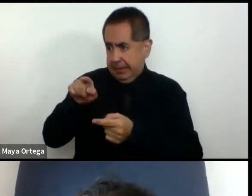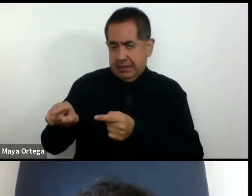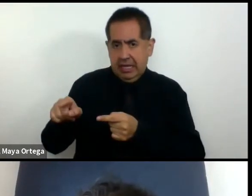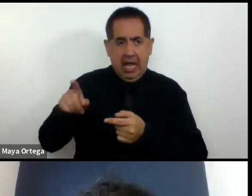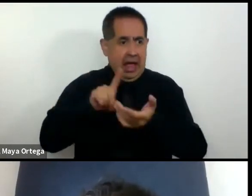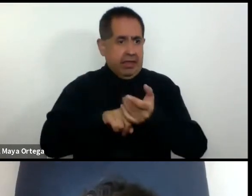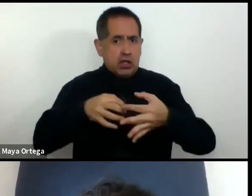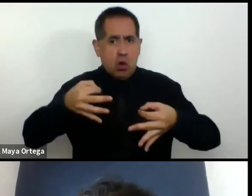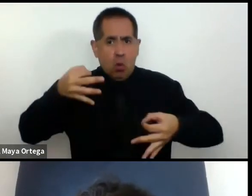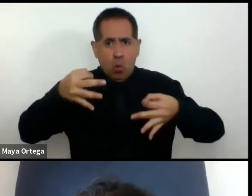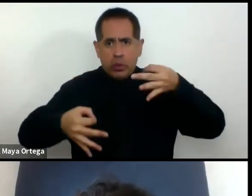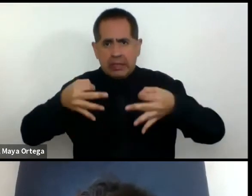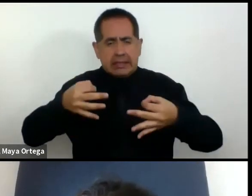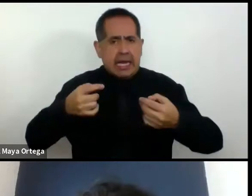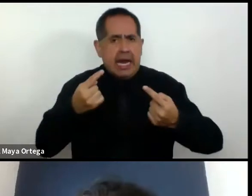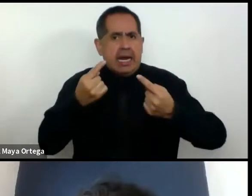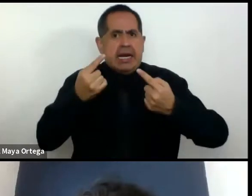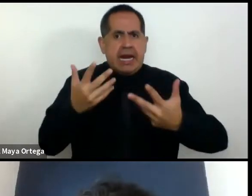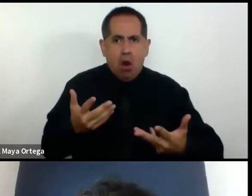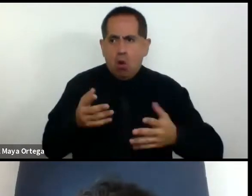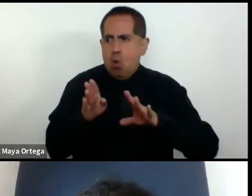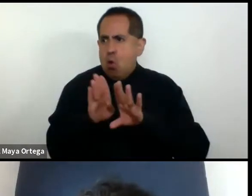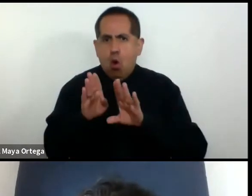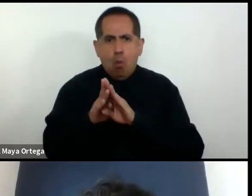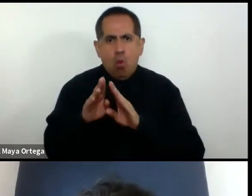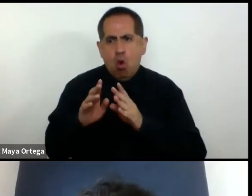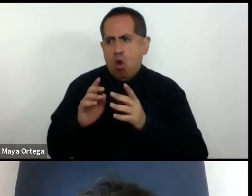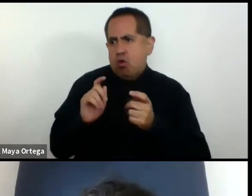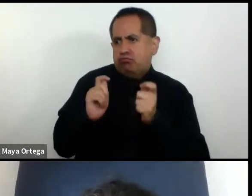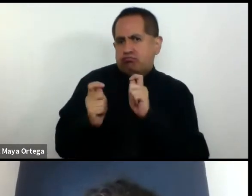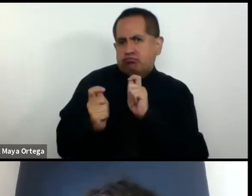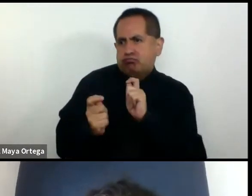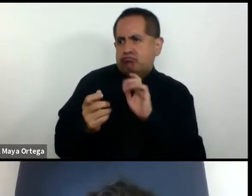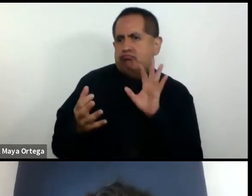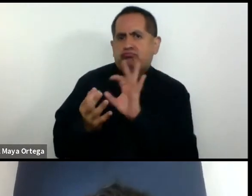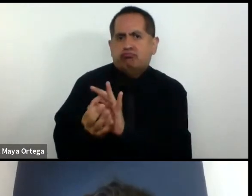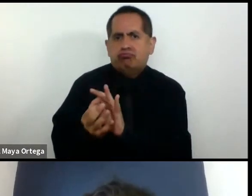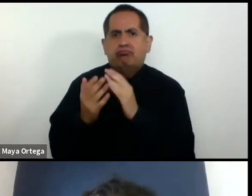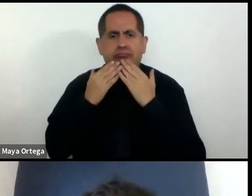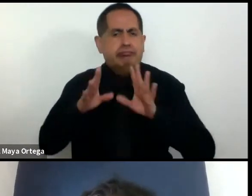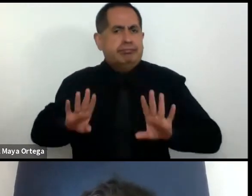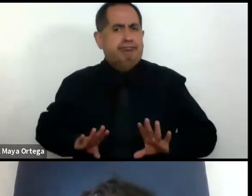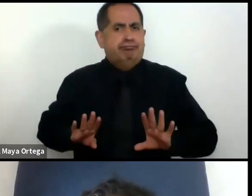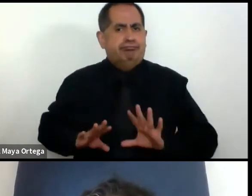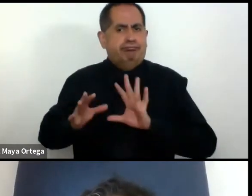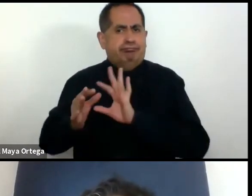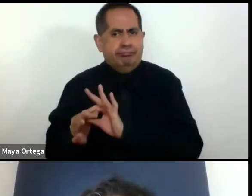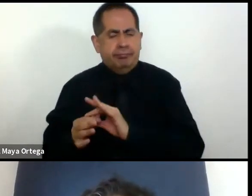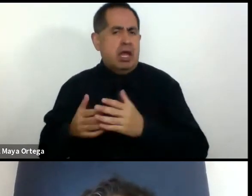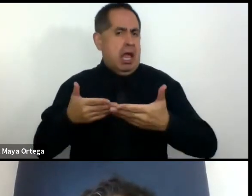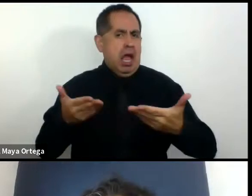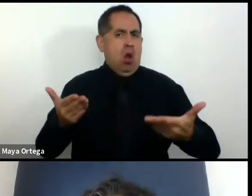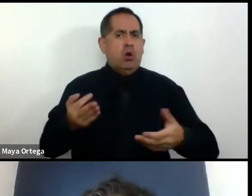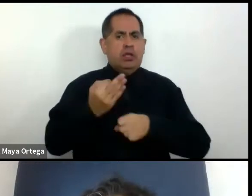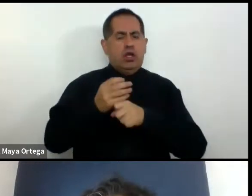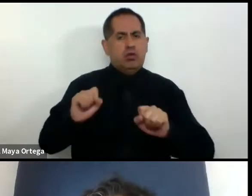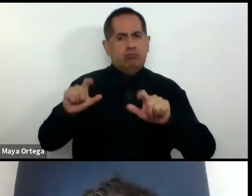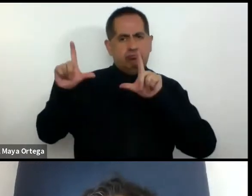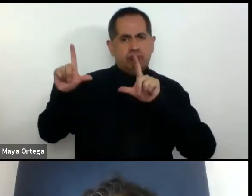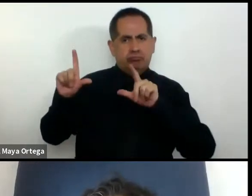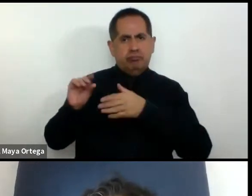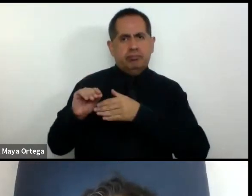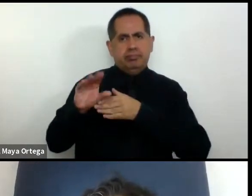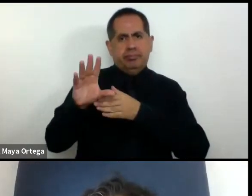un procedimiento jurisdiccional. Para ello me atreví a hacer una presentación